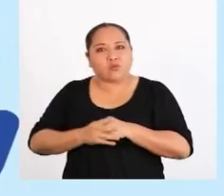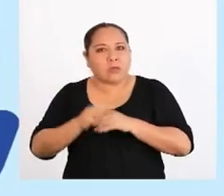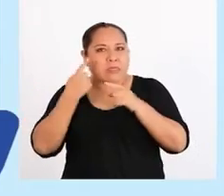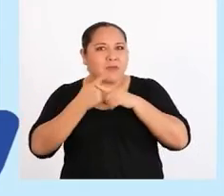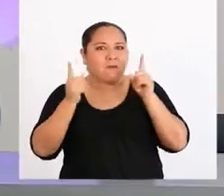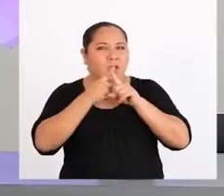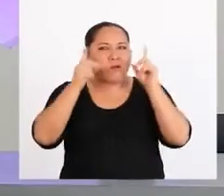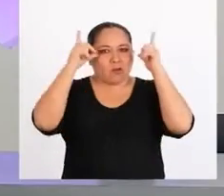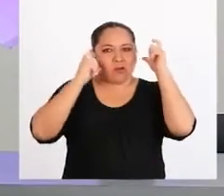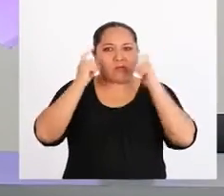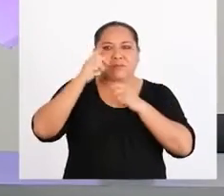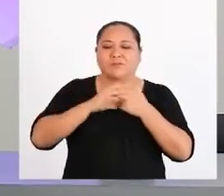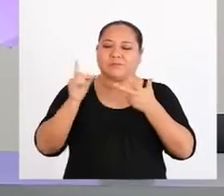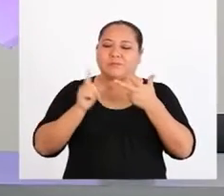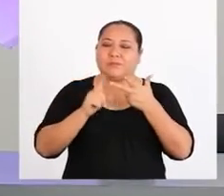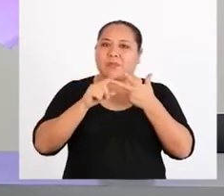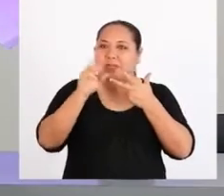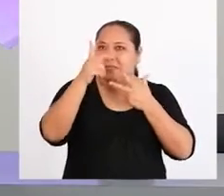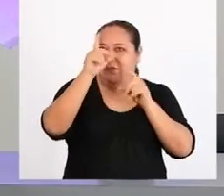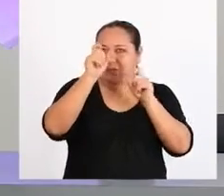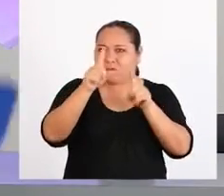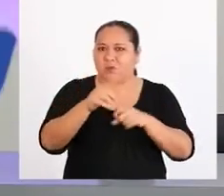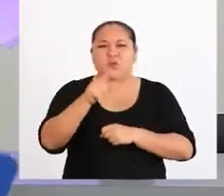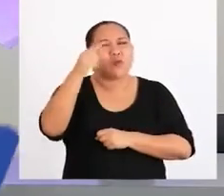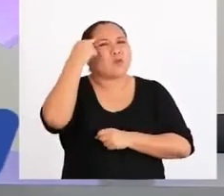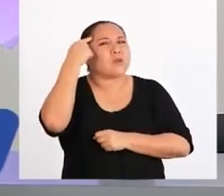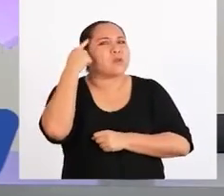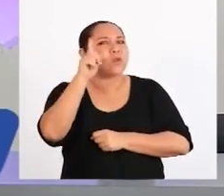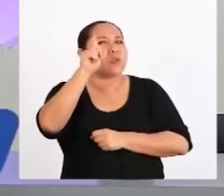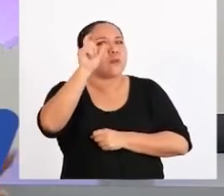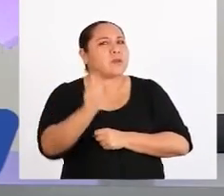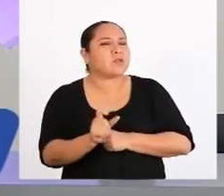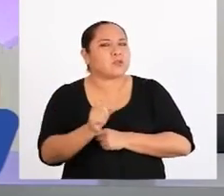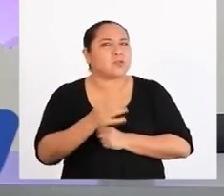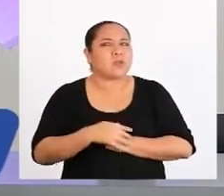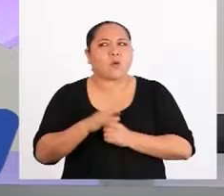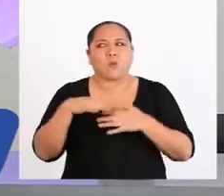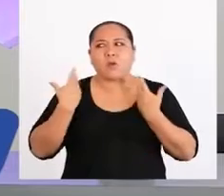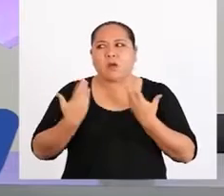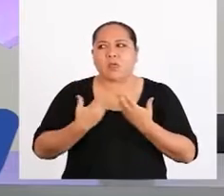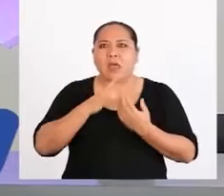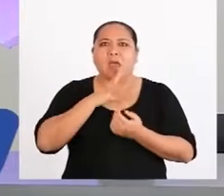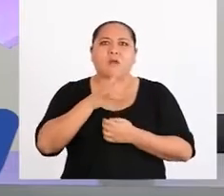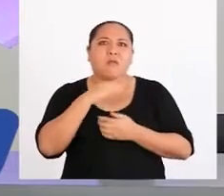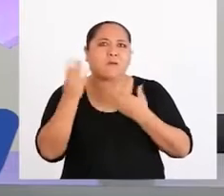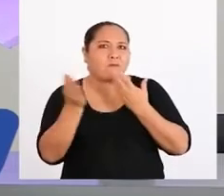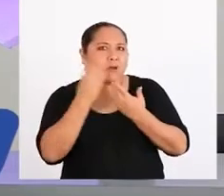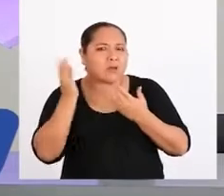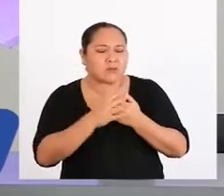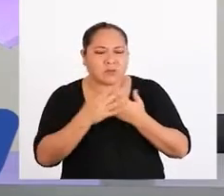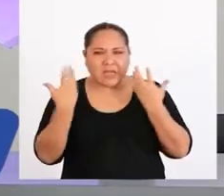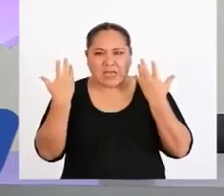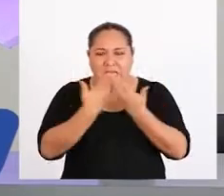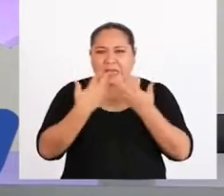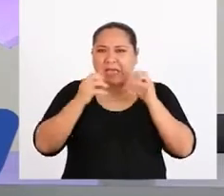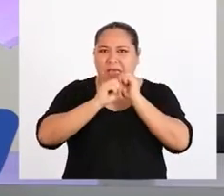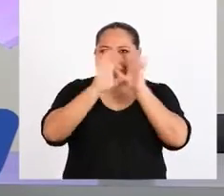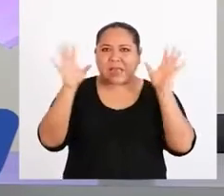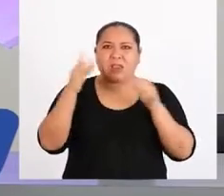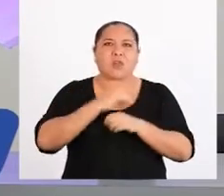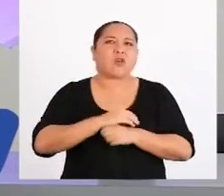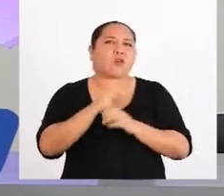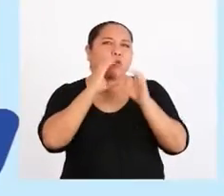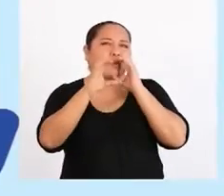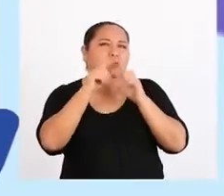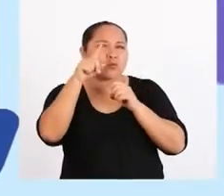diversos gestos. Tercera pregunta. ¿Por qué crees que una persona puede expresarse con facilidad y elocuencia al hablar sobre